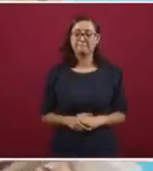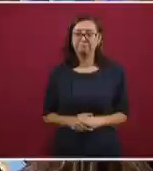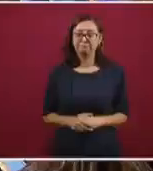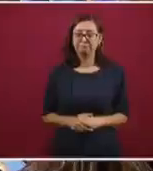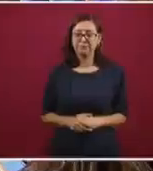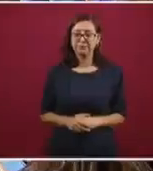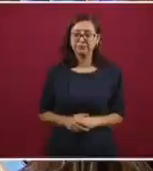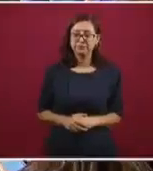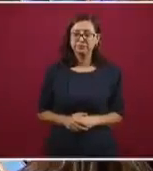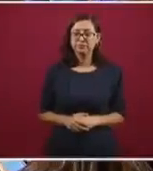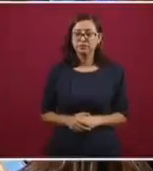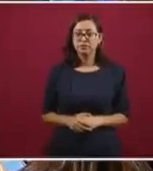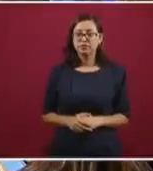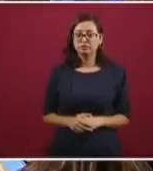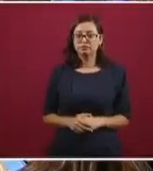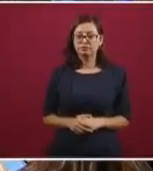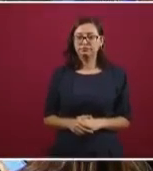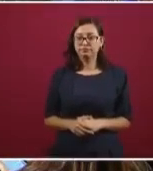Aquí sigue, por favor.